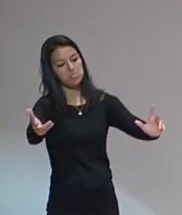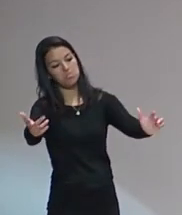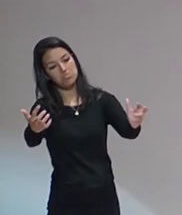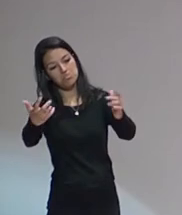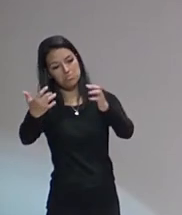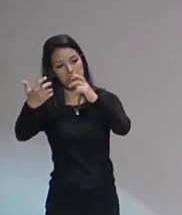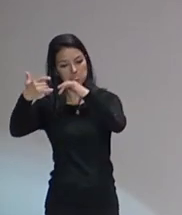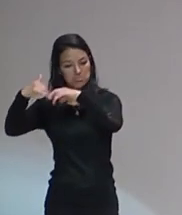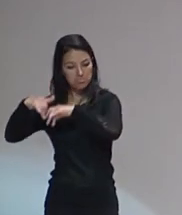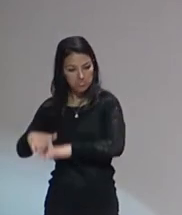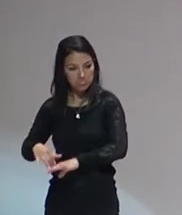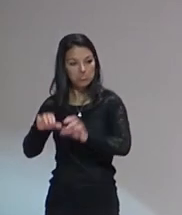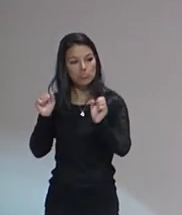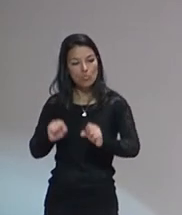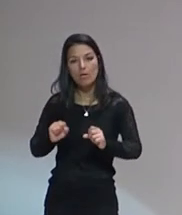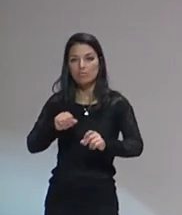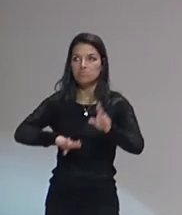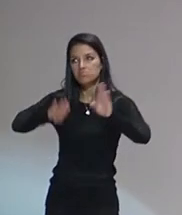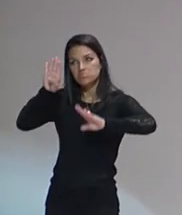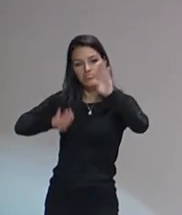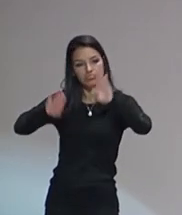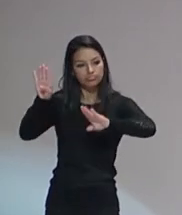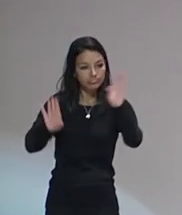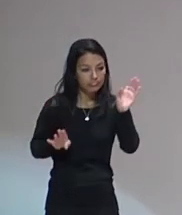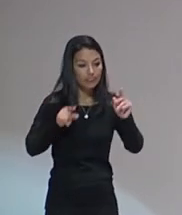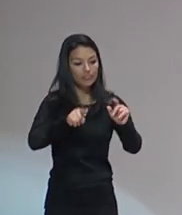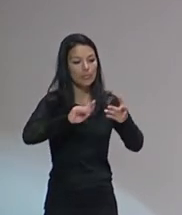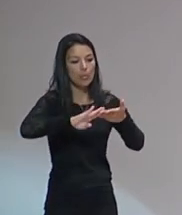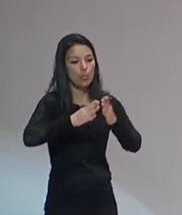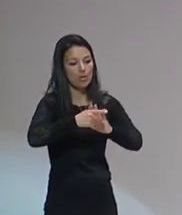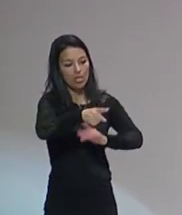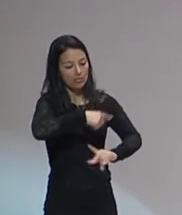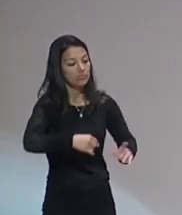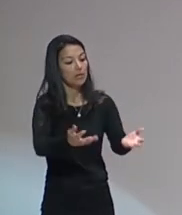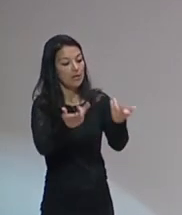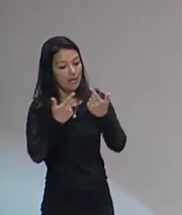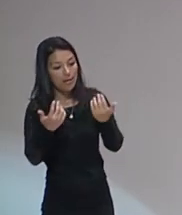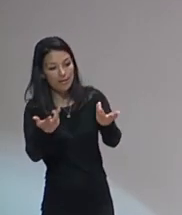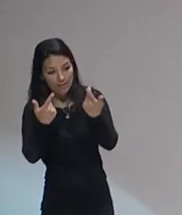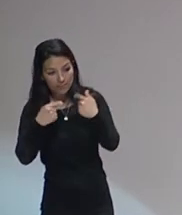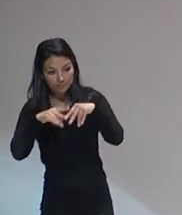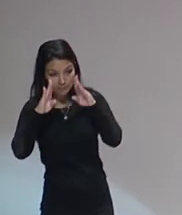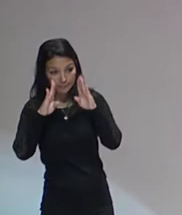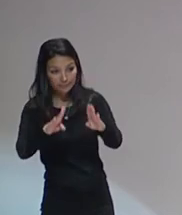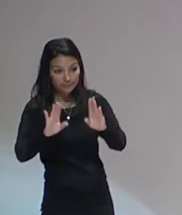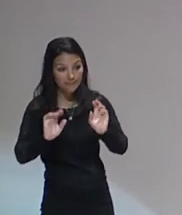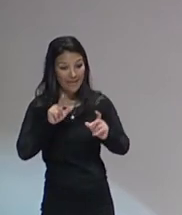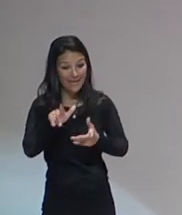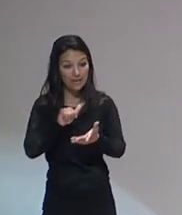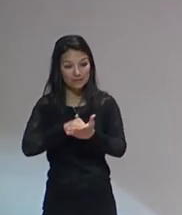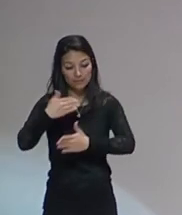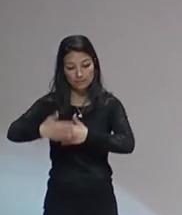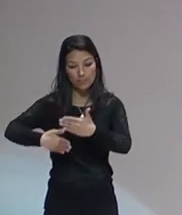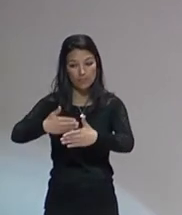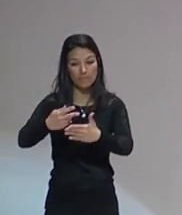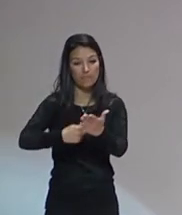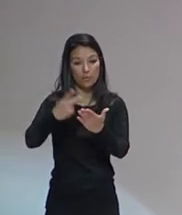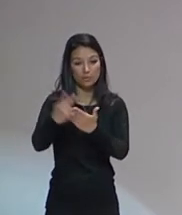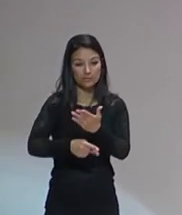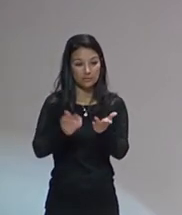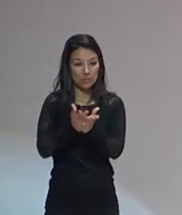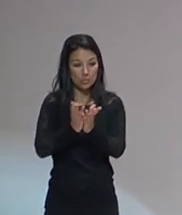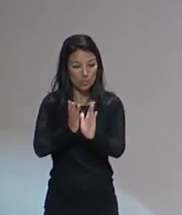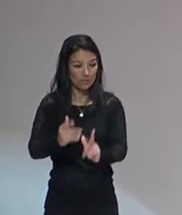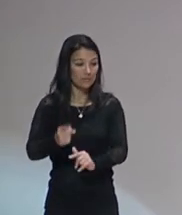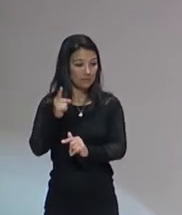comunidad pueda tener voz, donde la comunidad pueda ser escuchada y donde ese proyecto educativo institucional